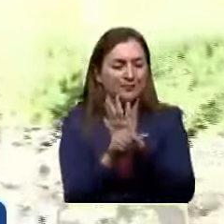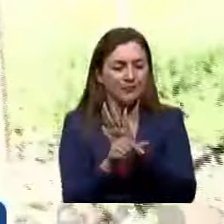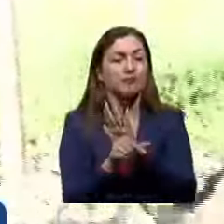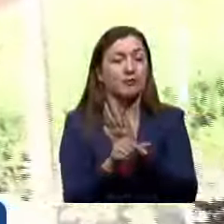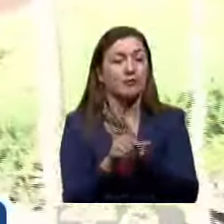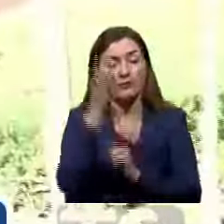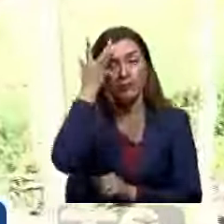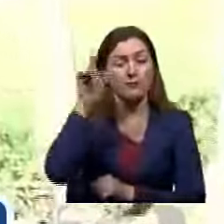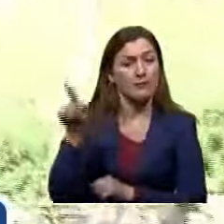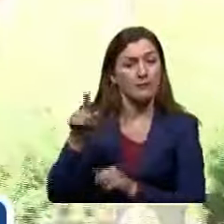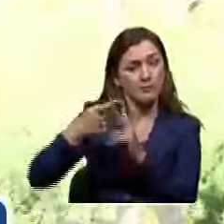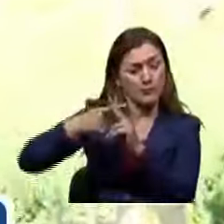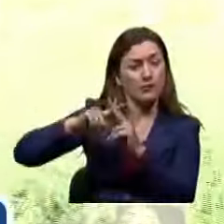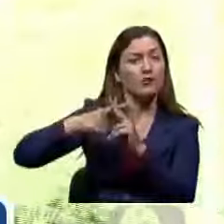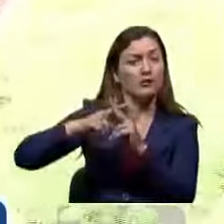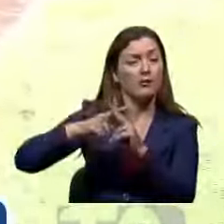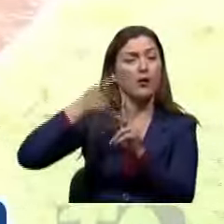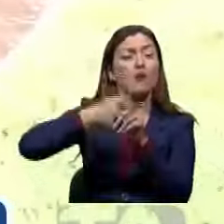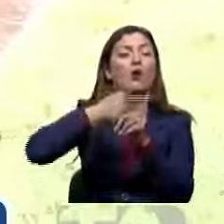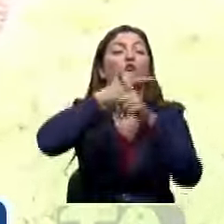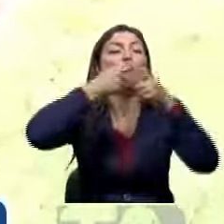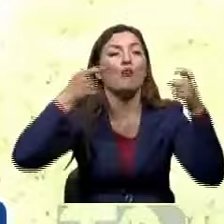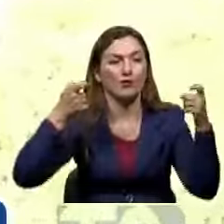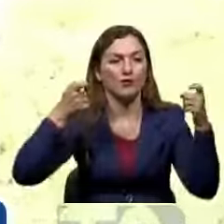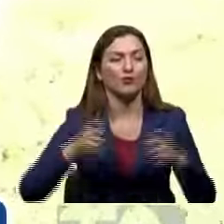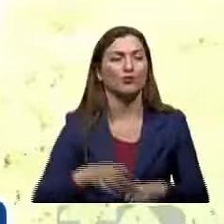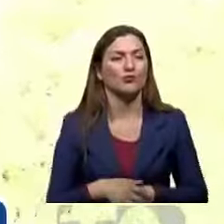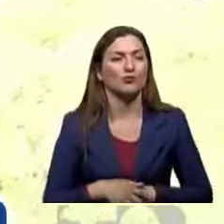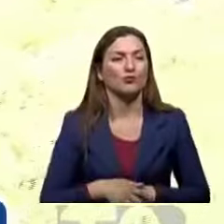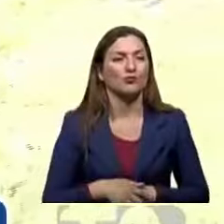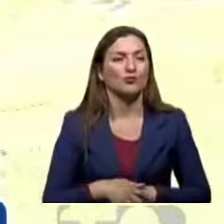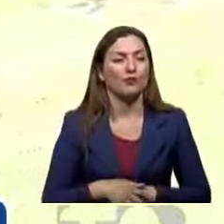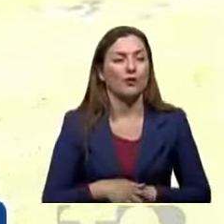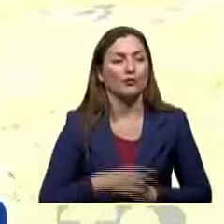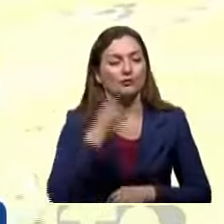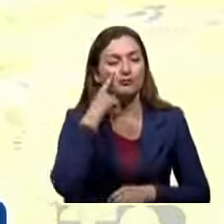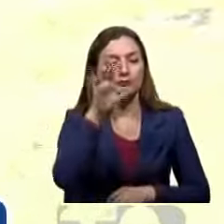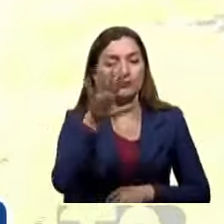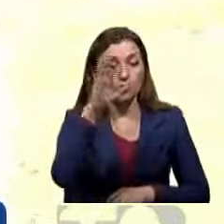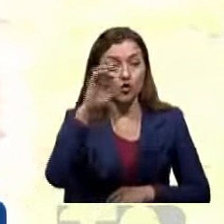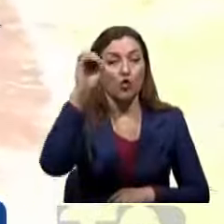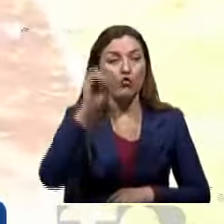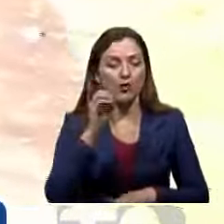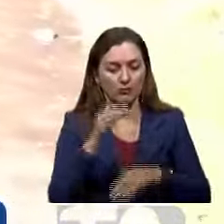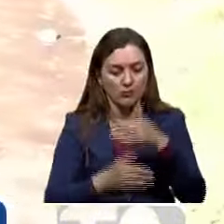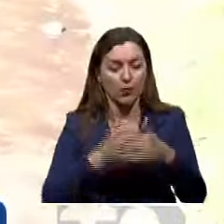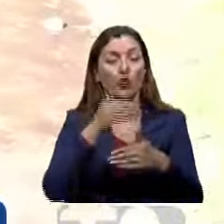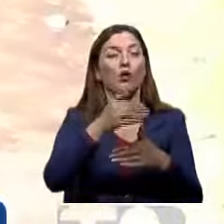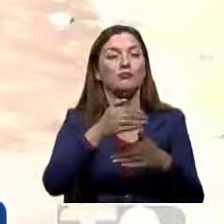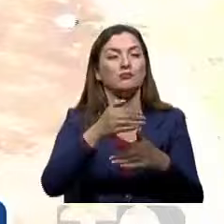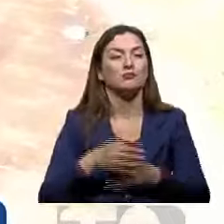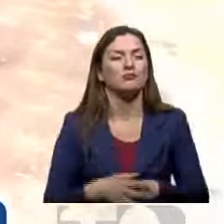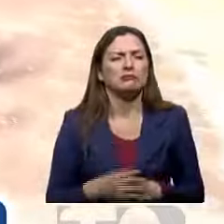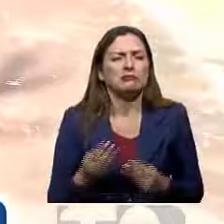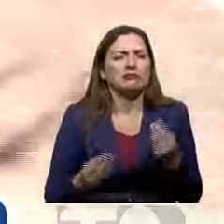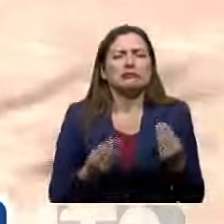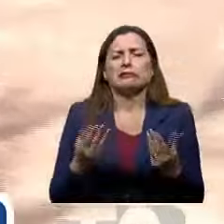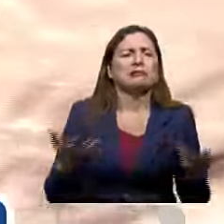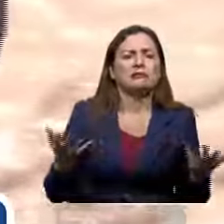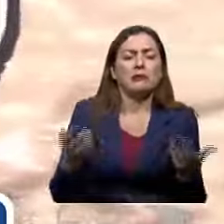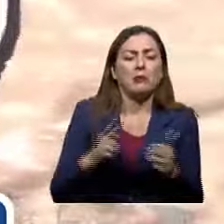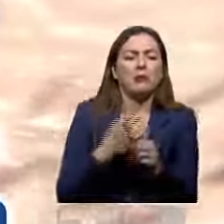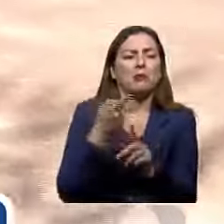porque entiendo que la obra ya empezó, ¿no? Desde marzo y hasta el momento, ya lo señalaba, un 50% ha avanzado. ¿Qué se han hecho en